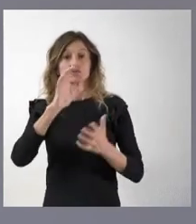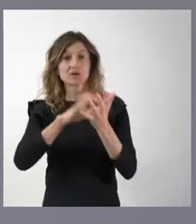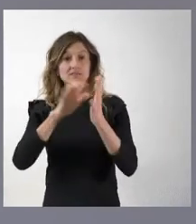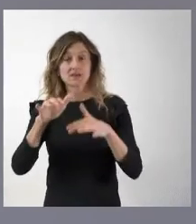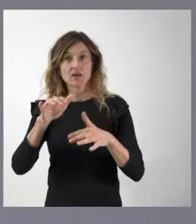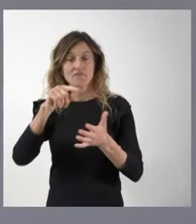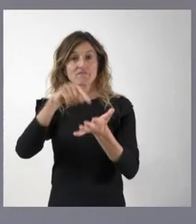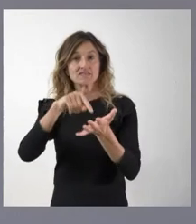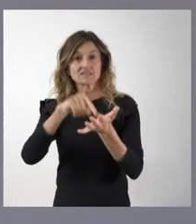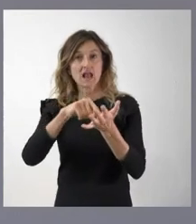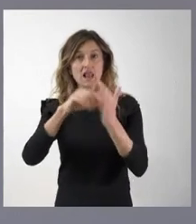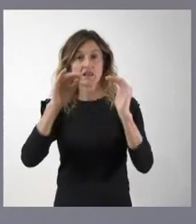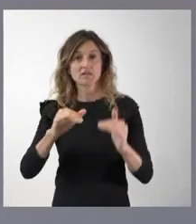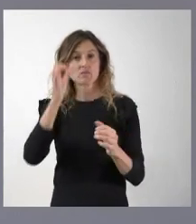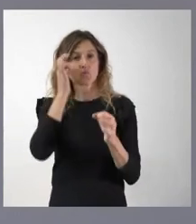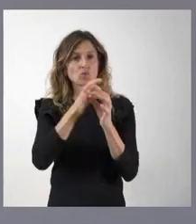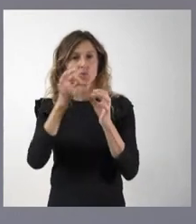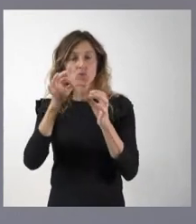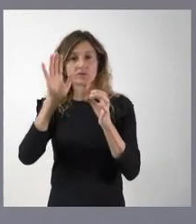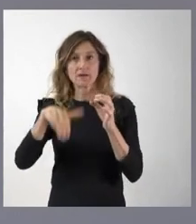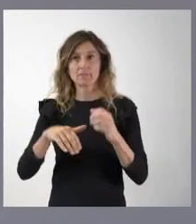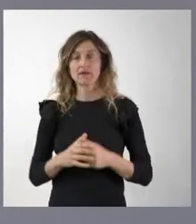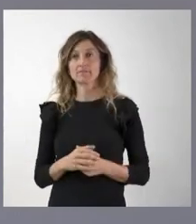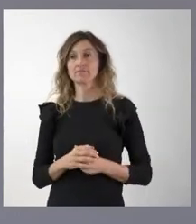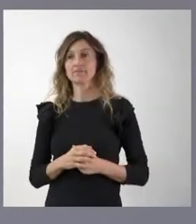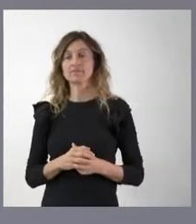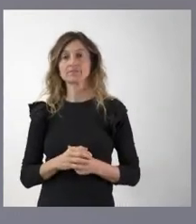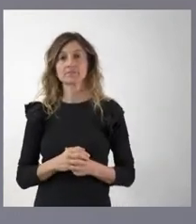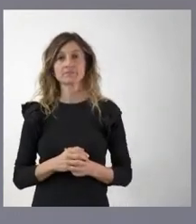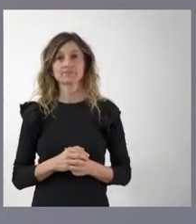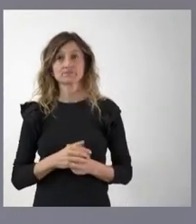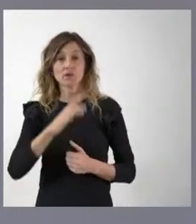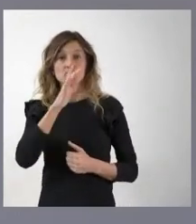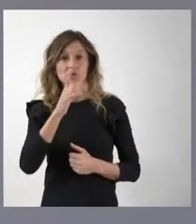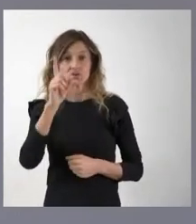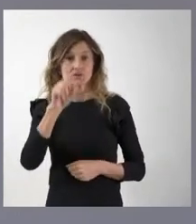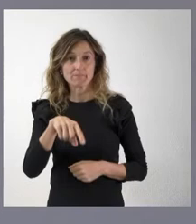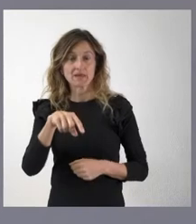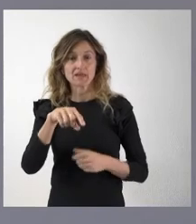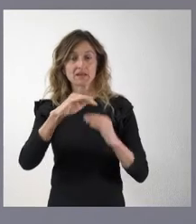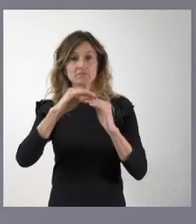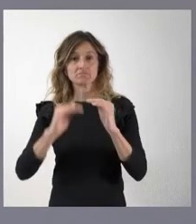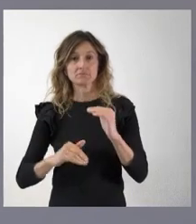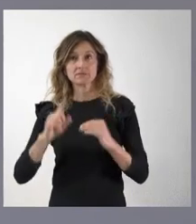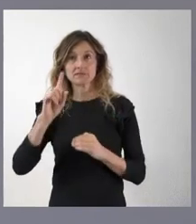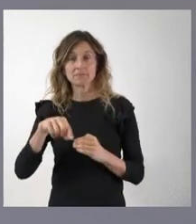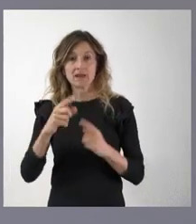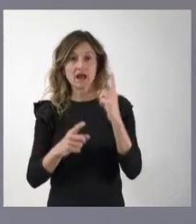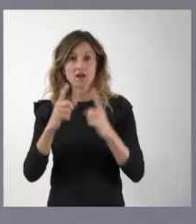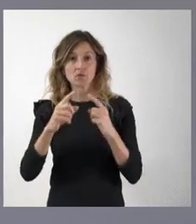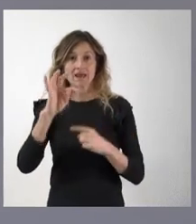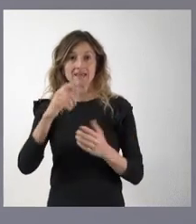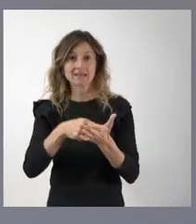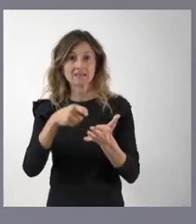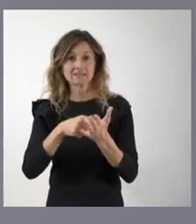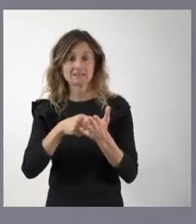especial para el mundo rural de nuestra comunidad Autónoma como elemento diferencial y por eso hemos hecho también alguna de rebaja incluso eliminación de algunas tasas